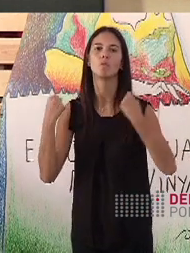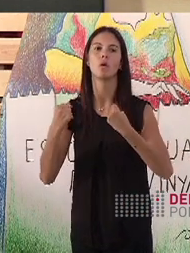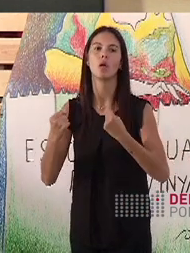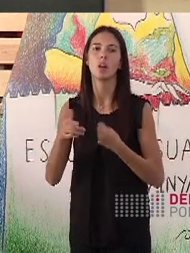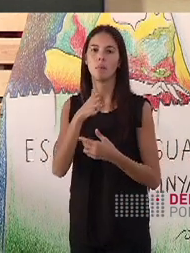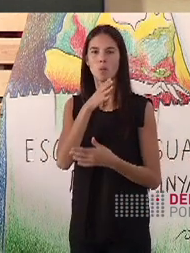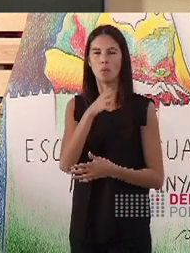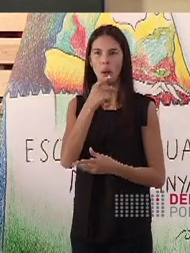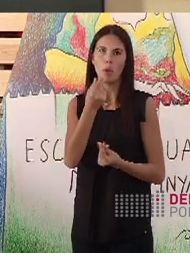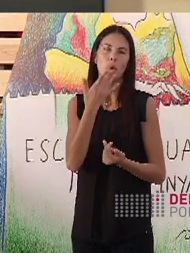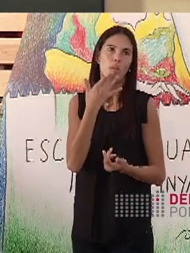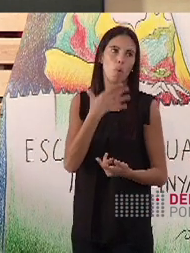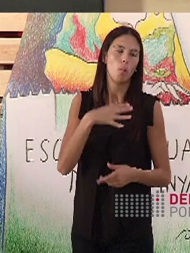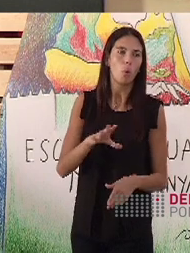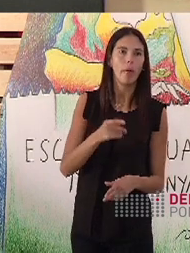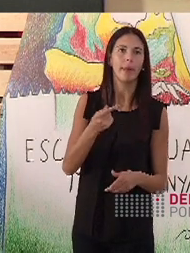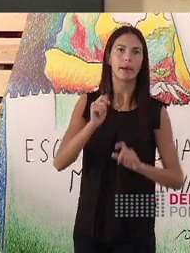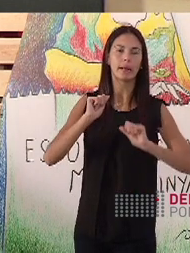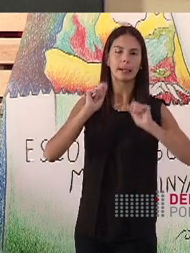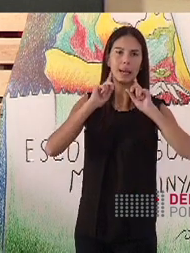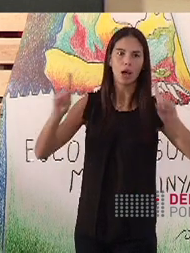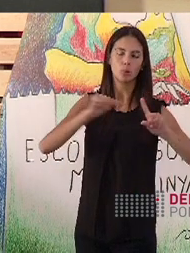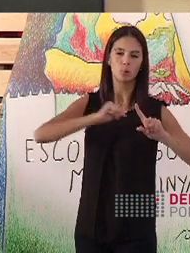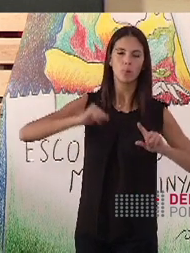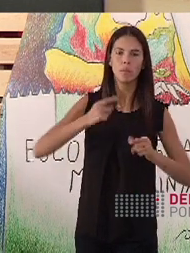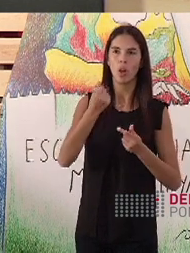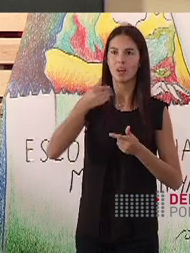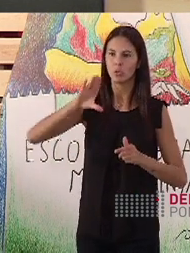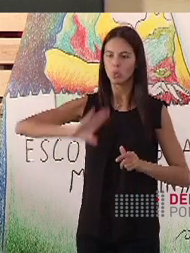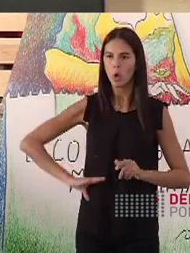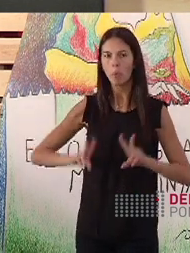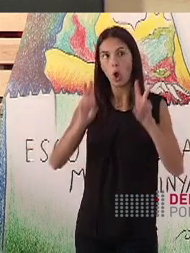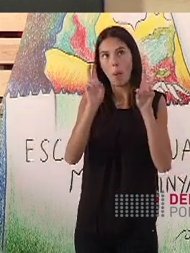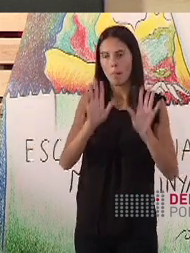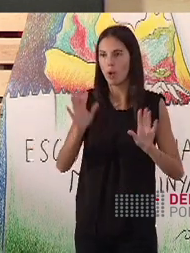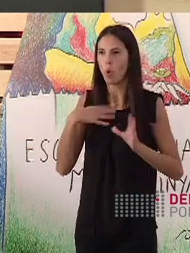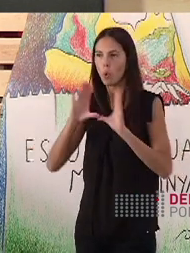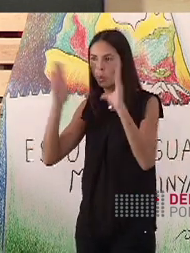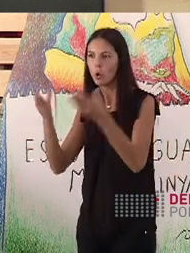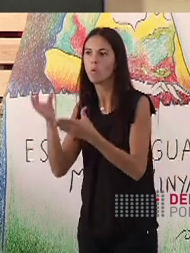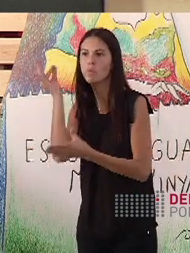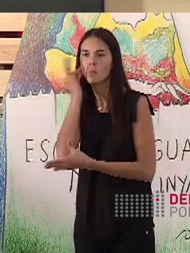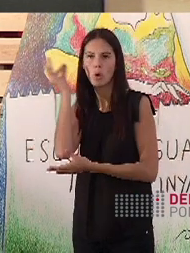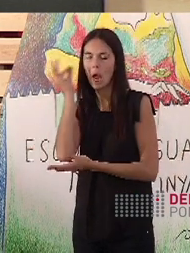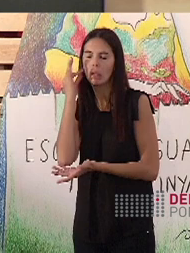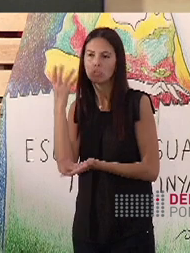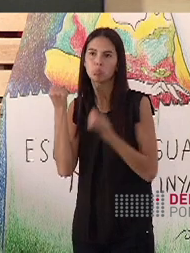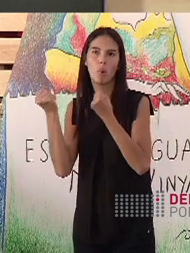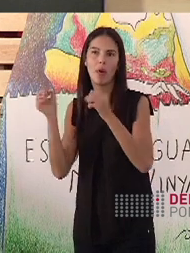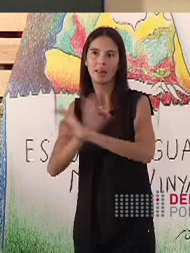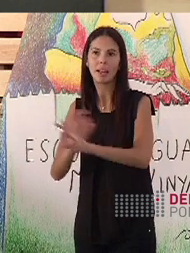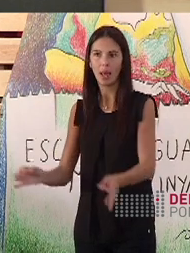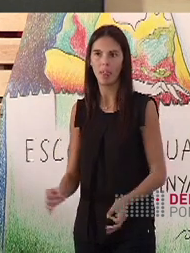recibes una retribución, que habría que ponerlo entre muchas comillas, pero desde luego al conjunto de las mujeres... no, para el conjunto de las mujeres no es